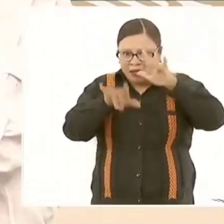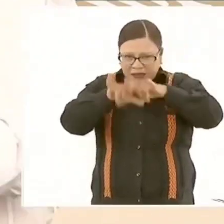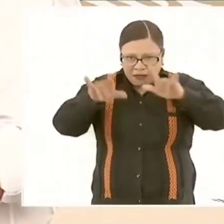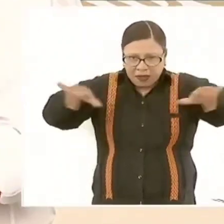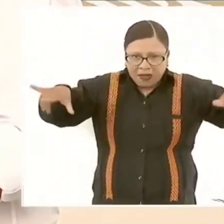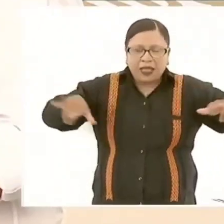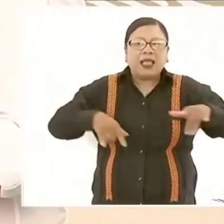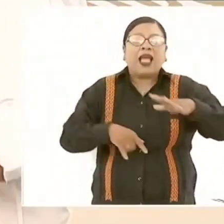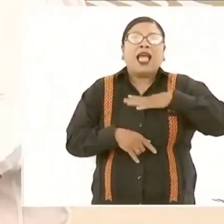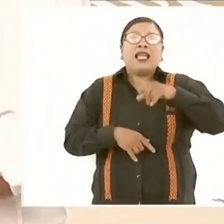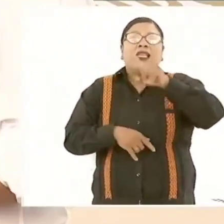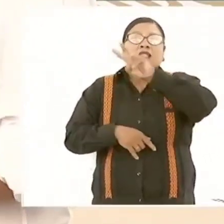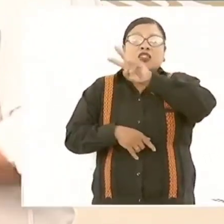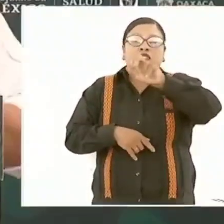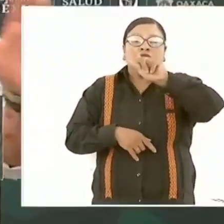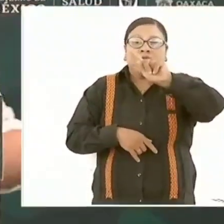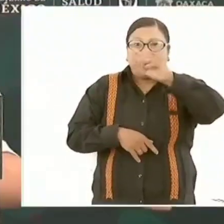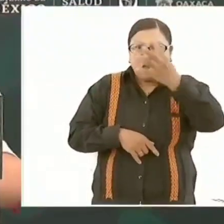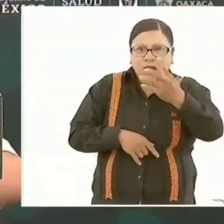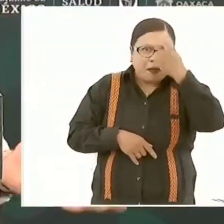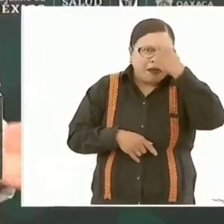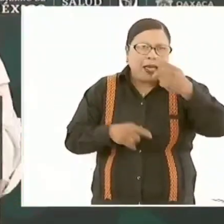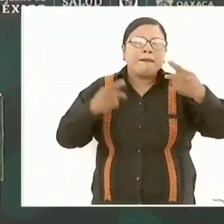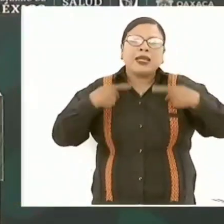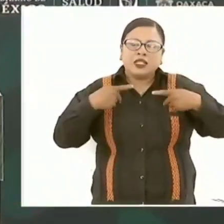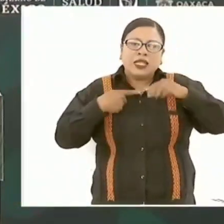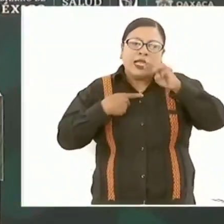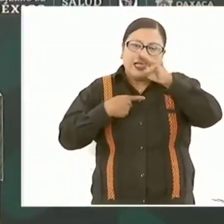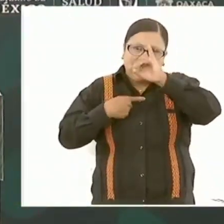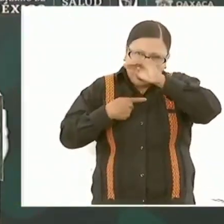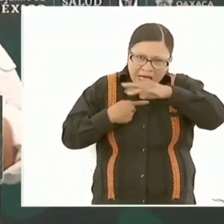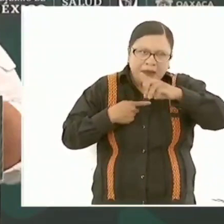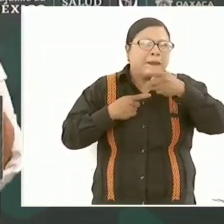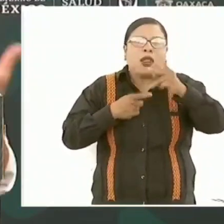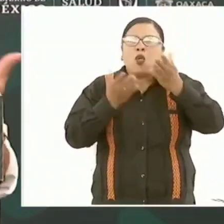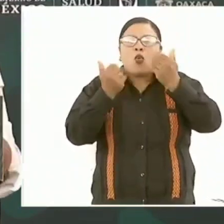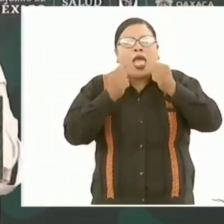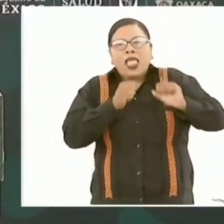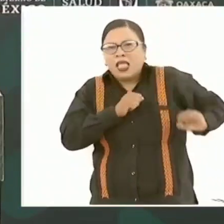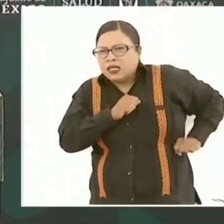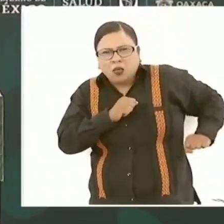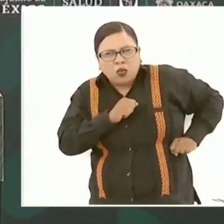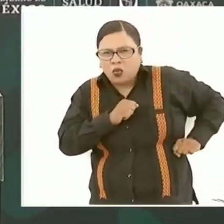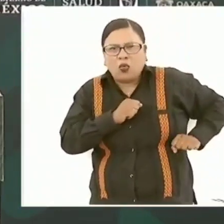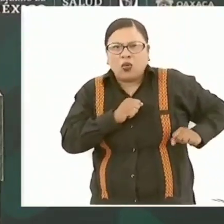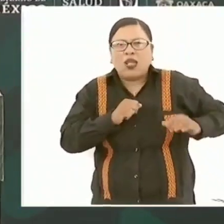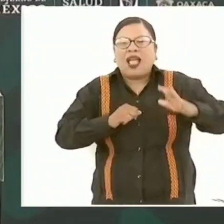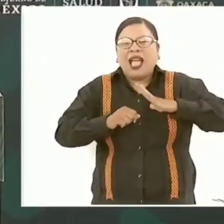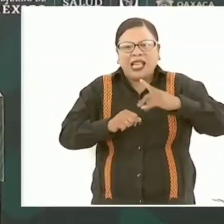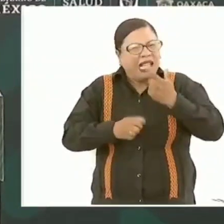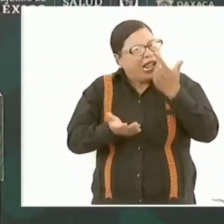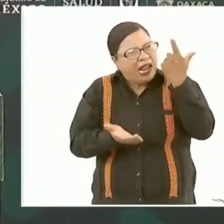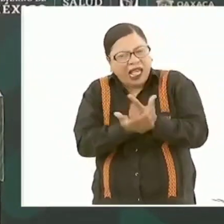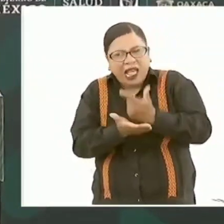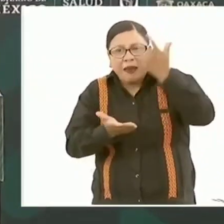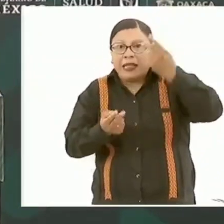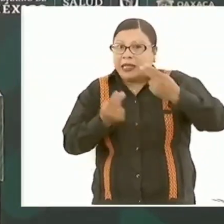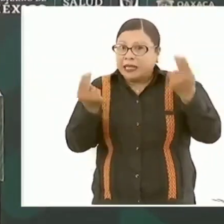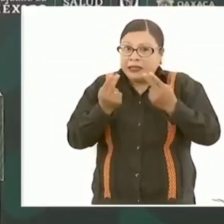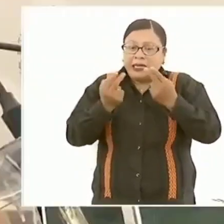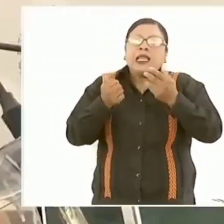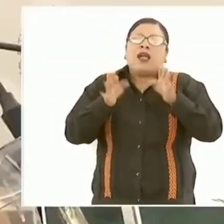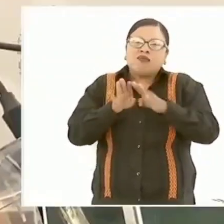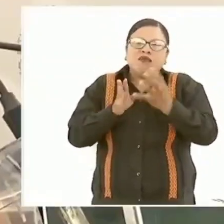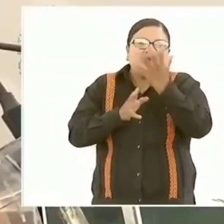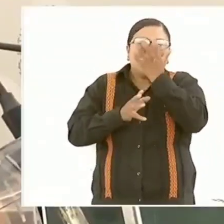dispuso 174 para atender derechohabientes del IMSS y no derechohabientes del IMSS que presentaban cuadros graves y que requerían de